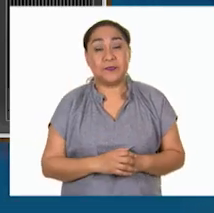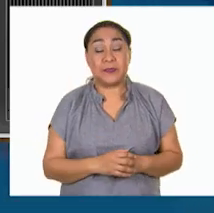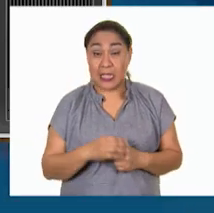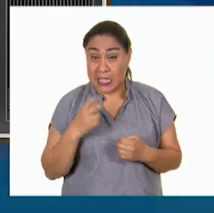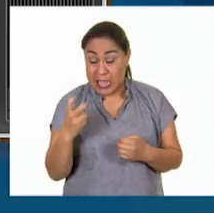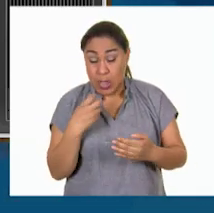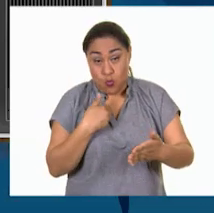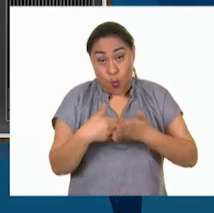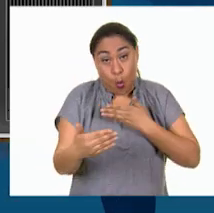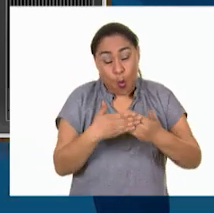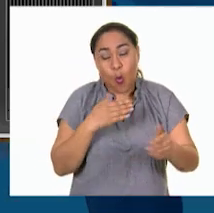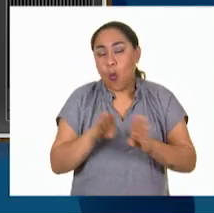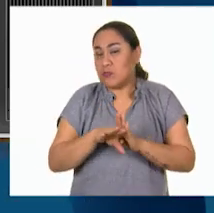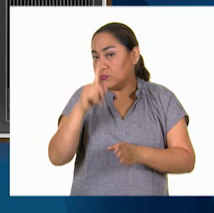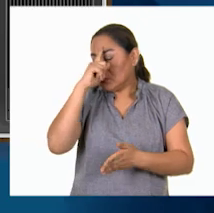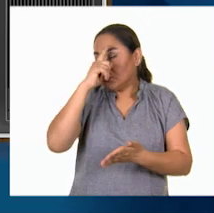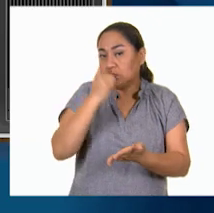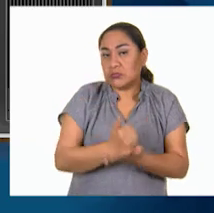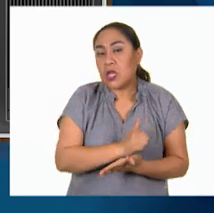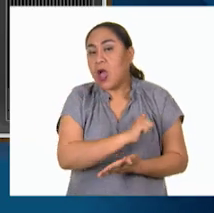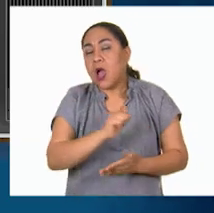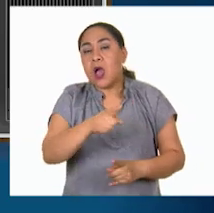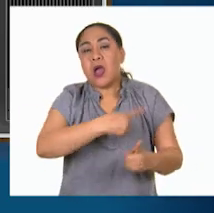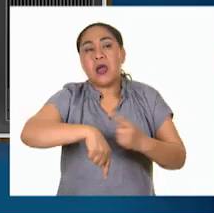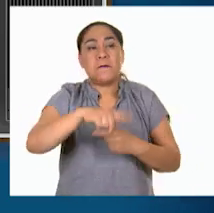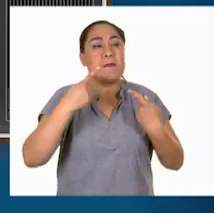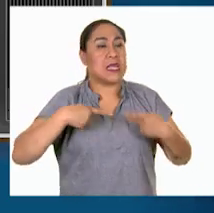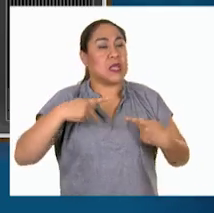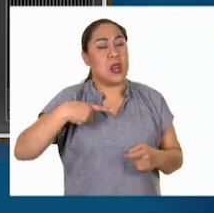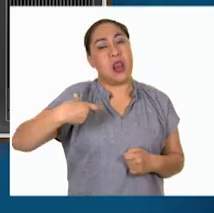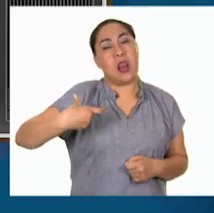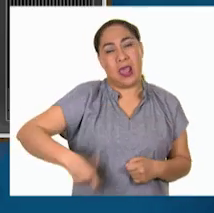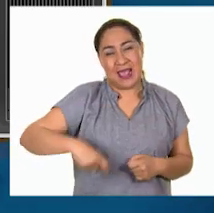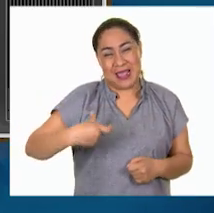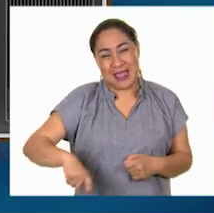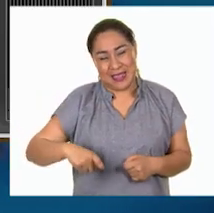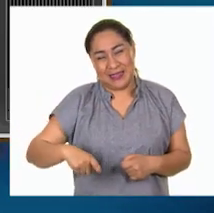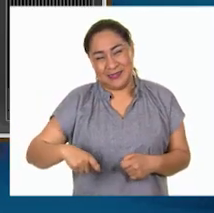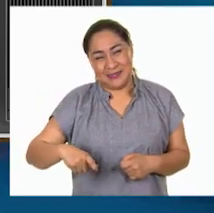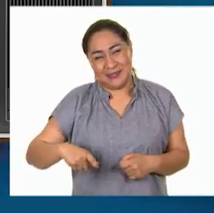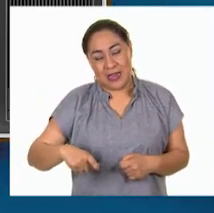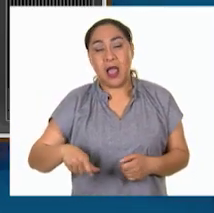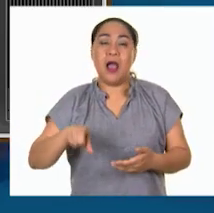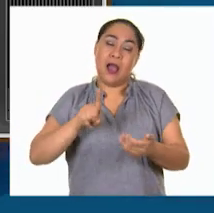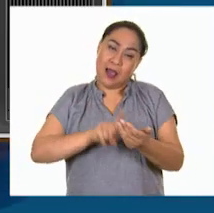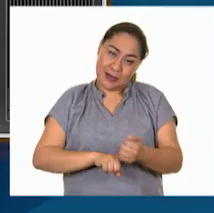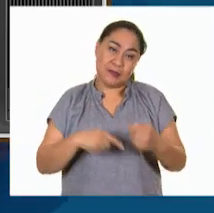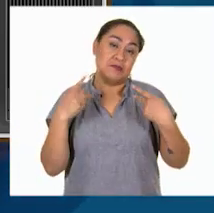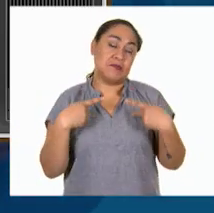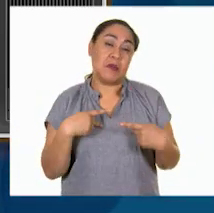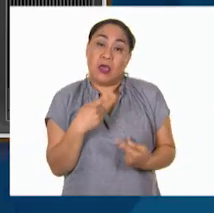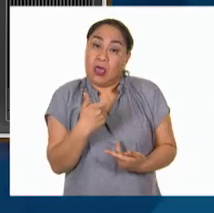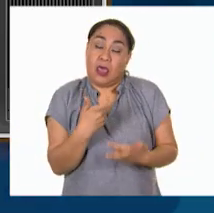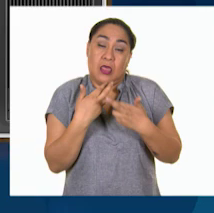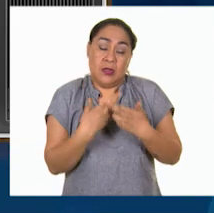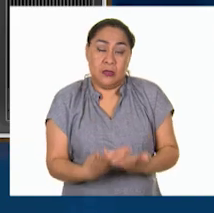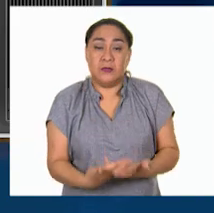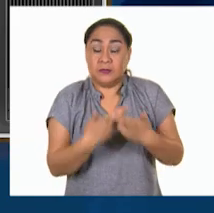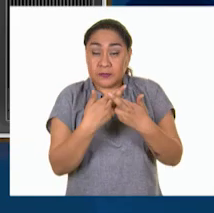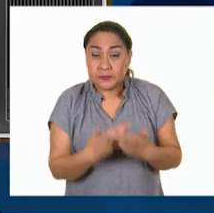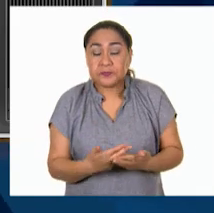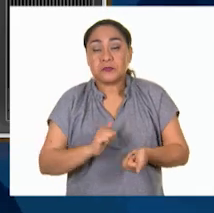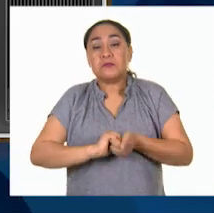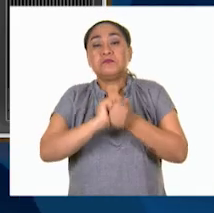sello distintivo para las clases acomodadas. O sea, las personas que tenían más dinero empezaron